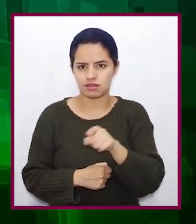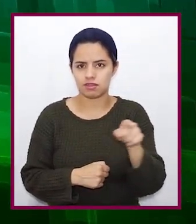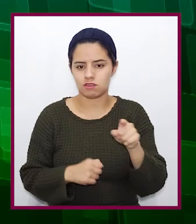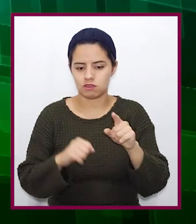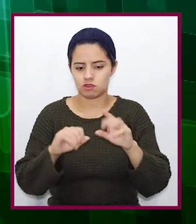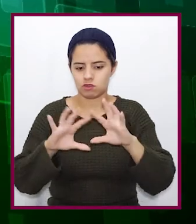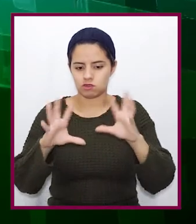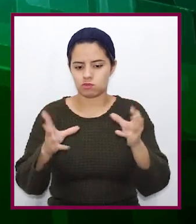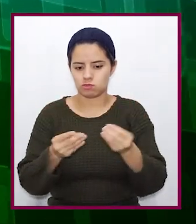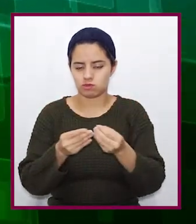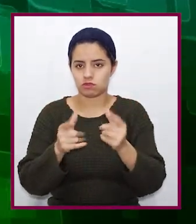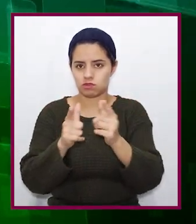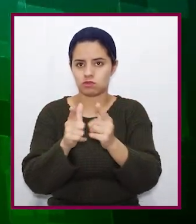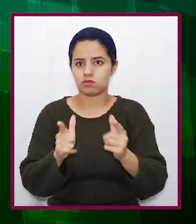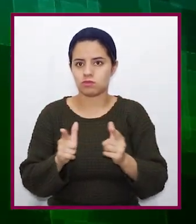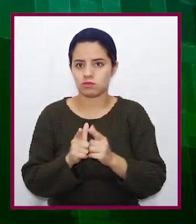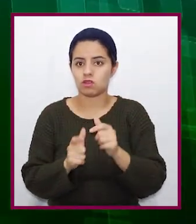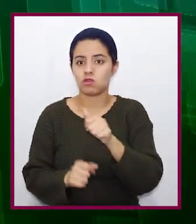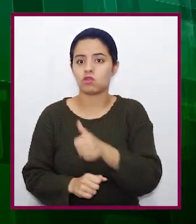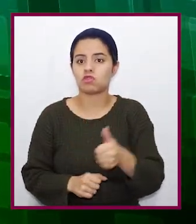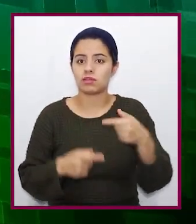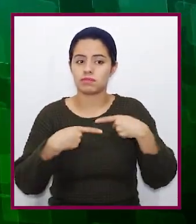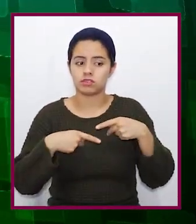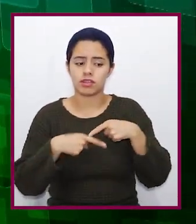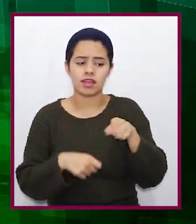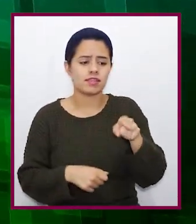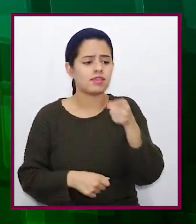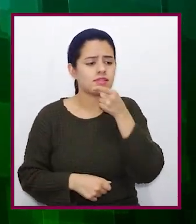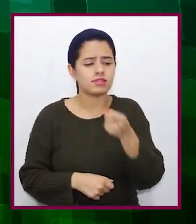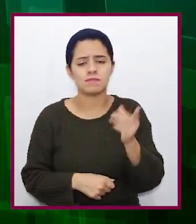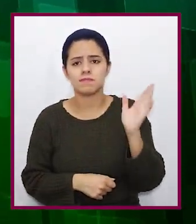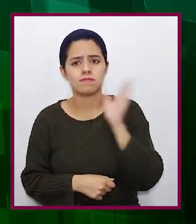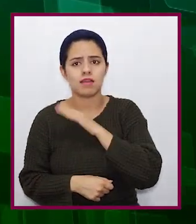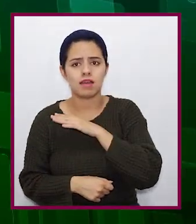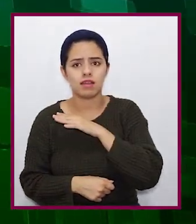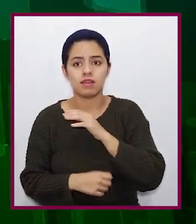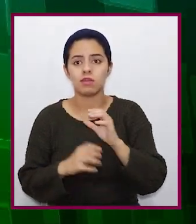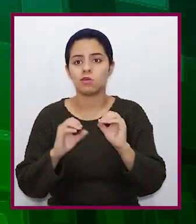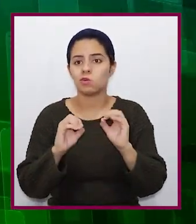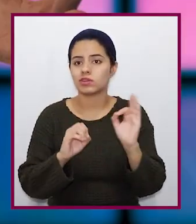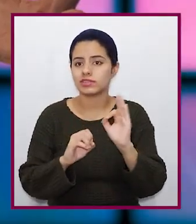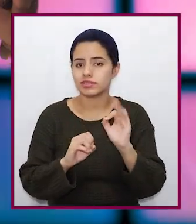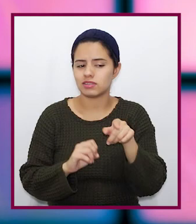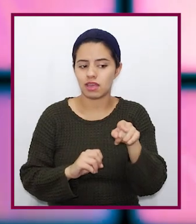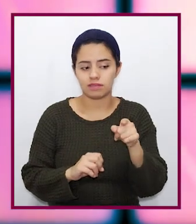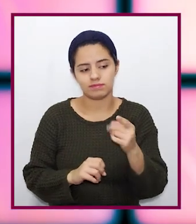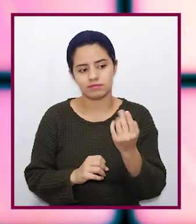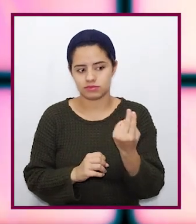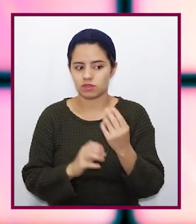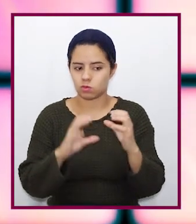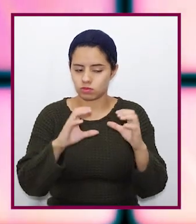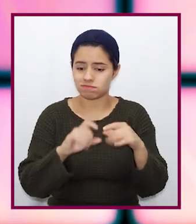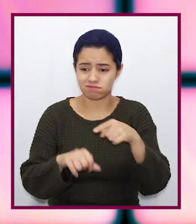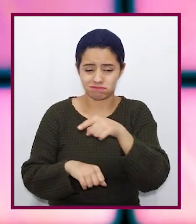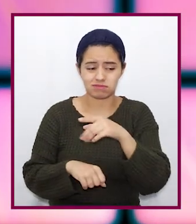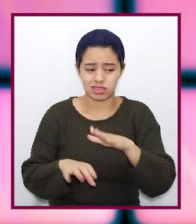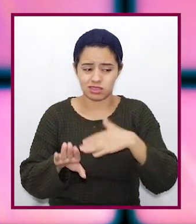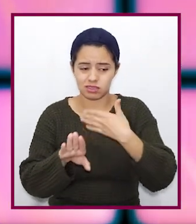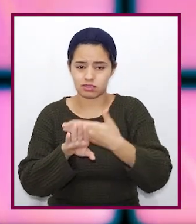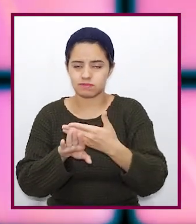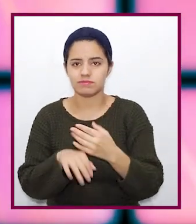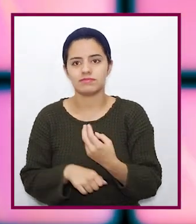conjunto grande de personas le digan a otra que lo que dice es incorrecto o que puede lastimar a alguien. Eso es un poco